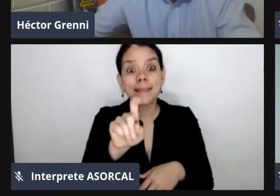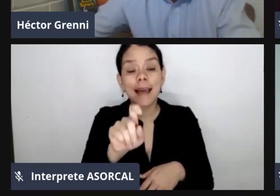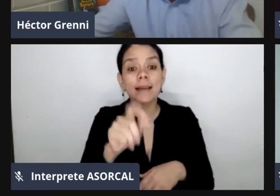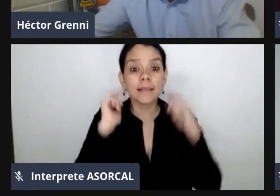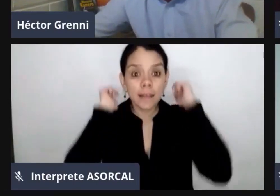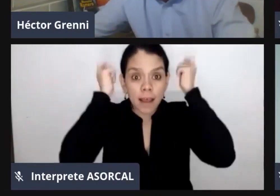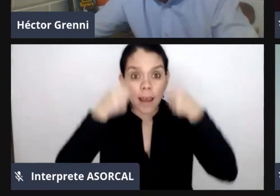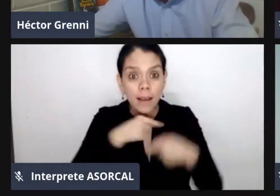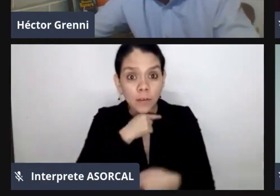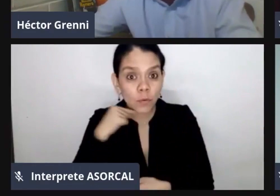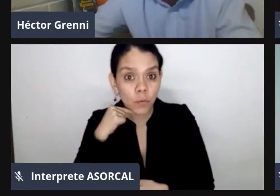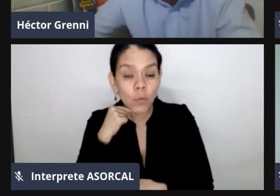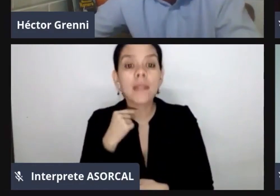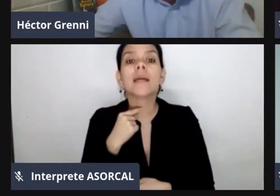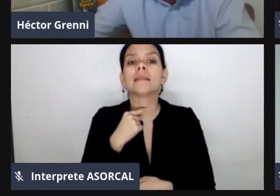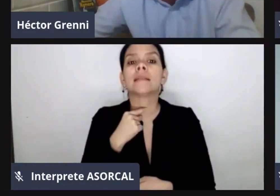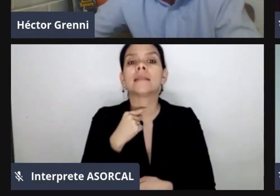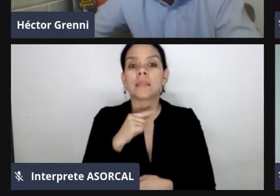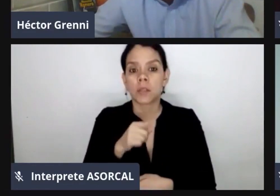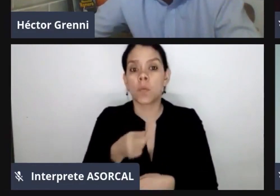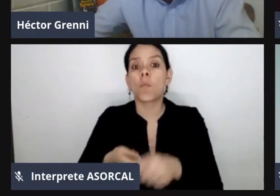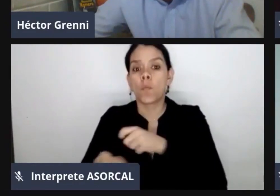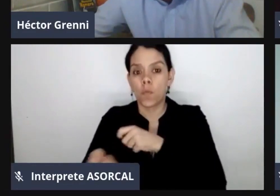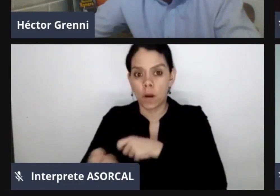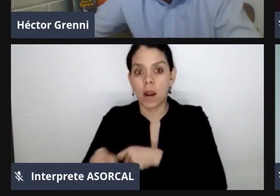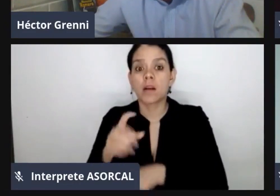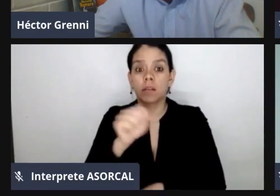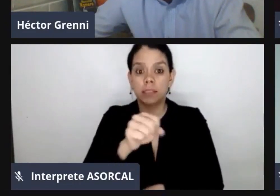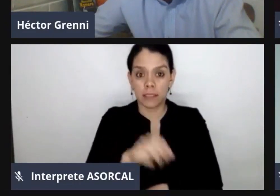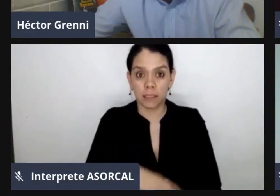ha tenido repercusión internacional.